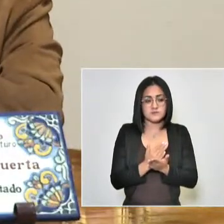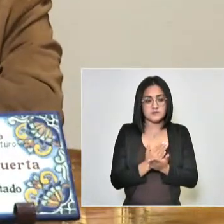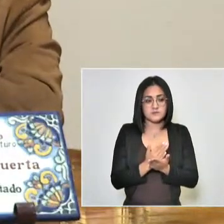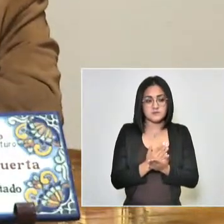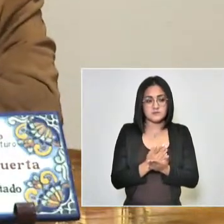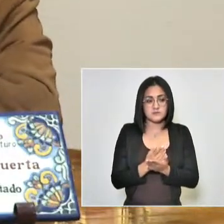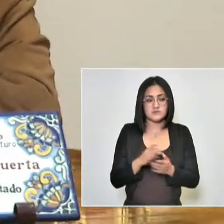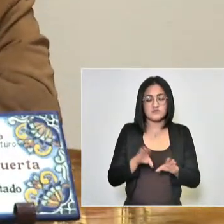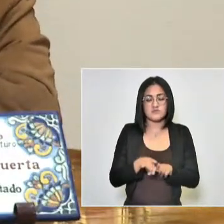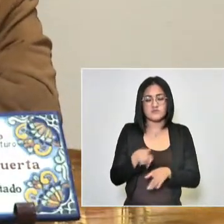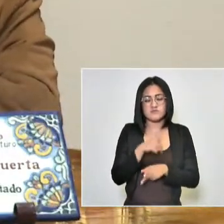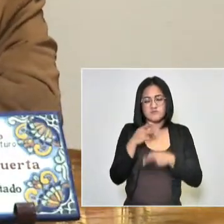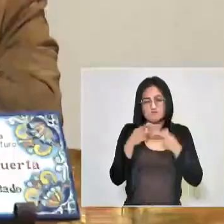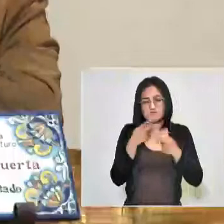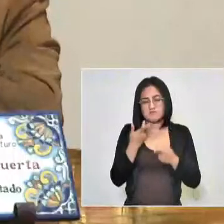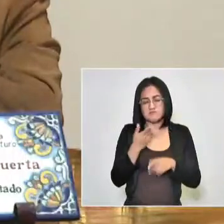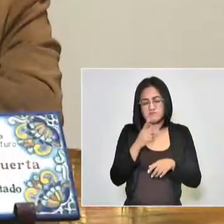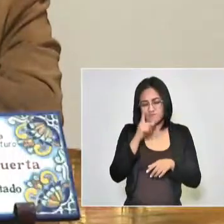mordaces